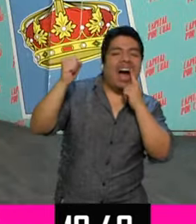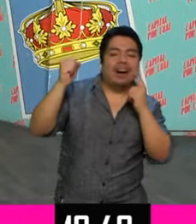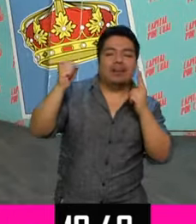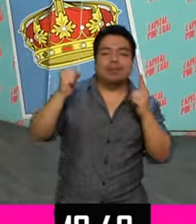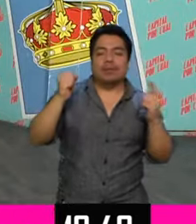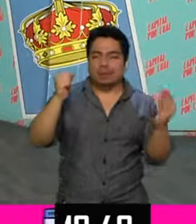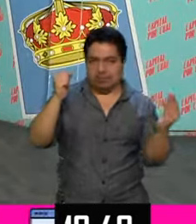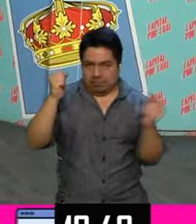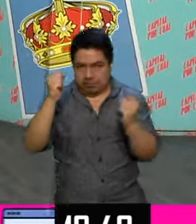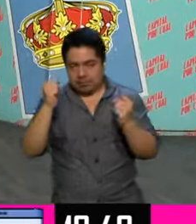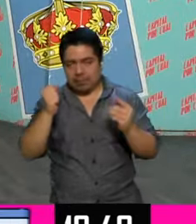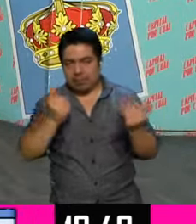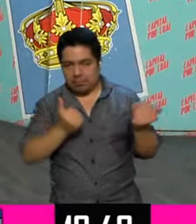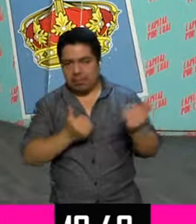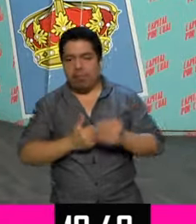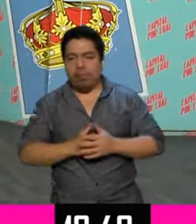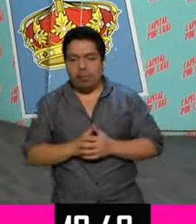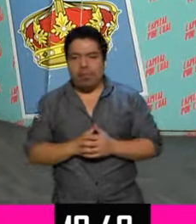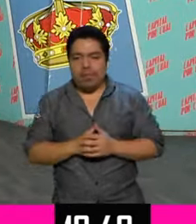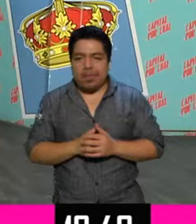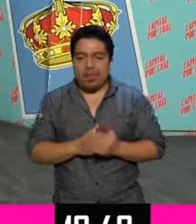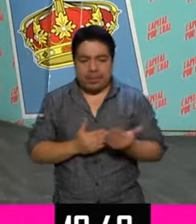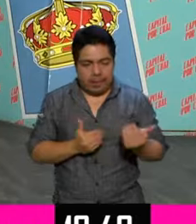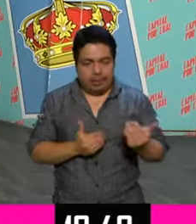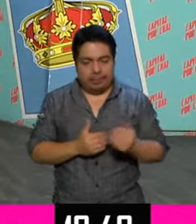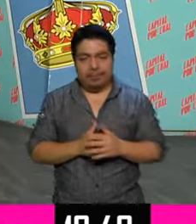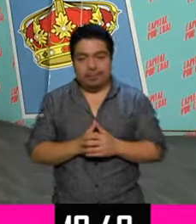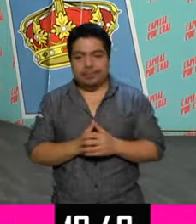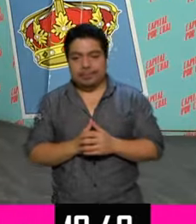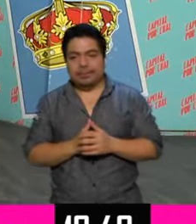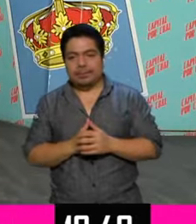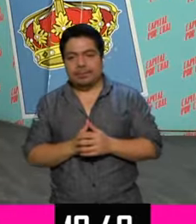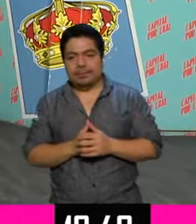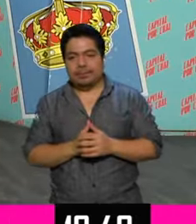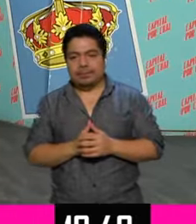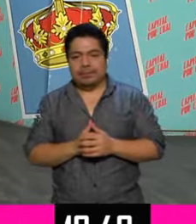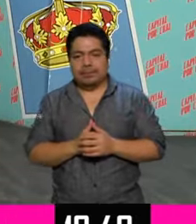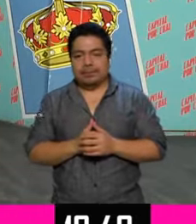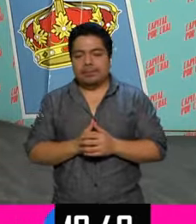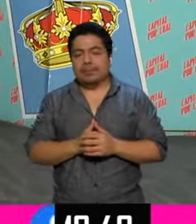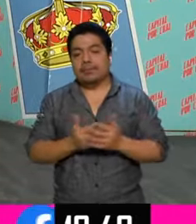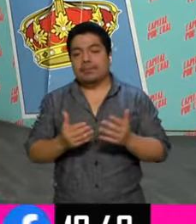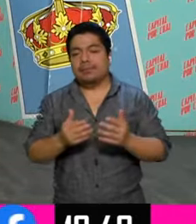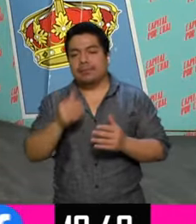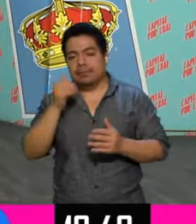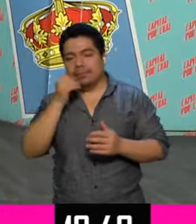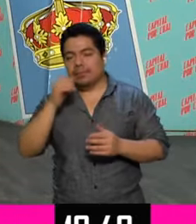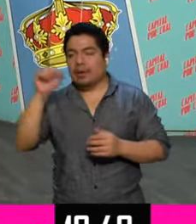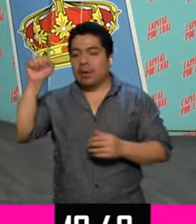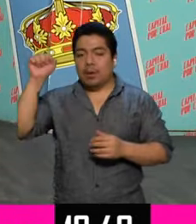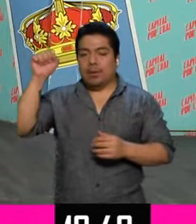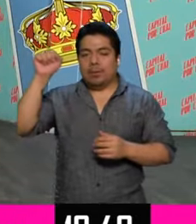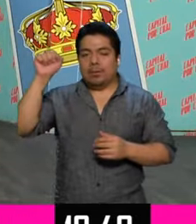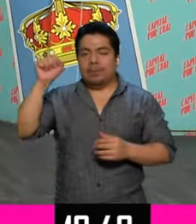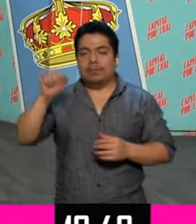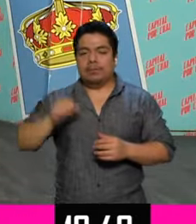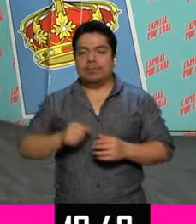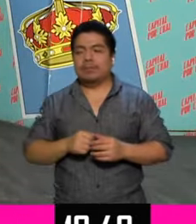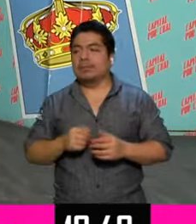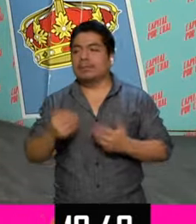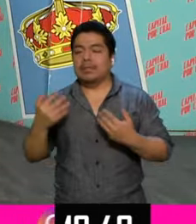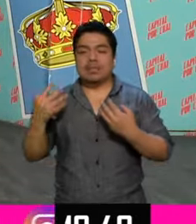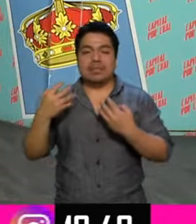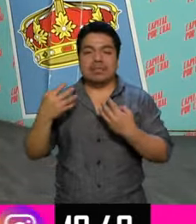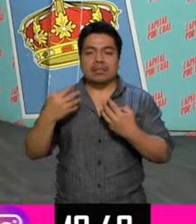vas a atacar. Vas, chato. Híjoles. La clásica. Venga. La clásica. Ya se la sabe. Ya me están